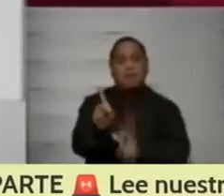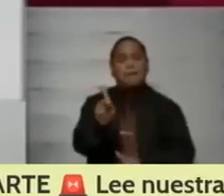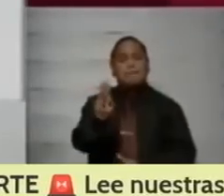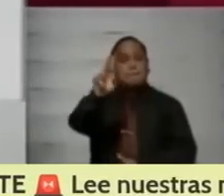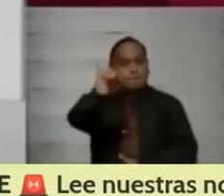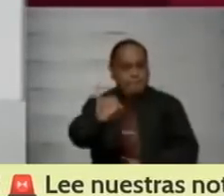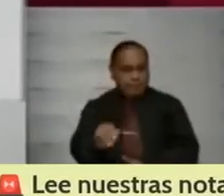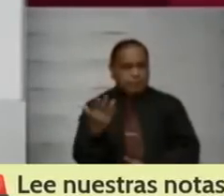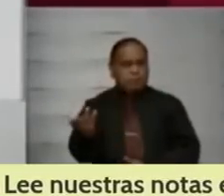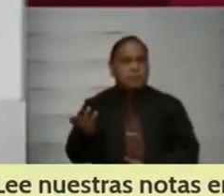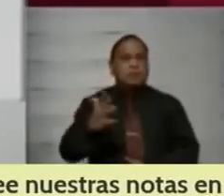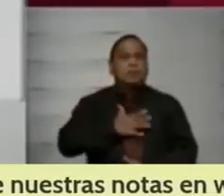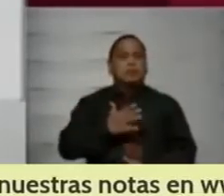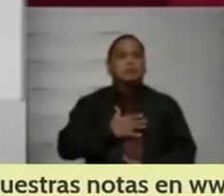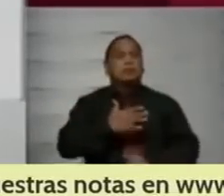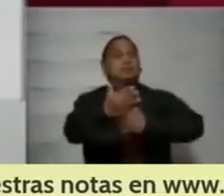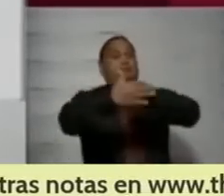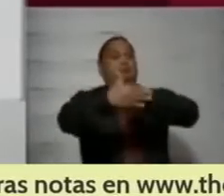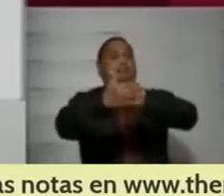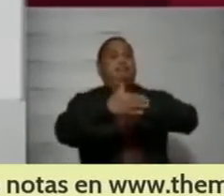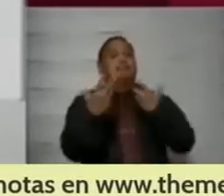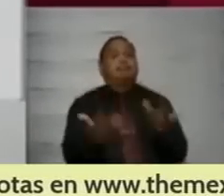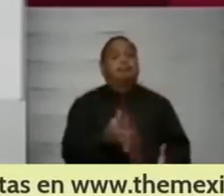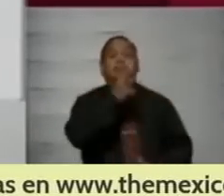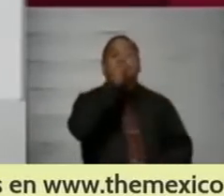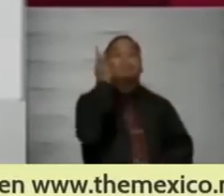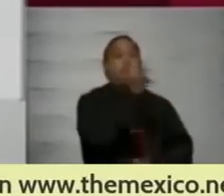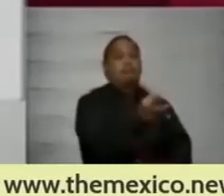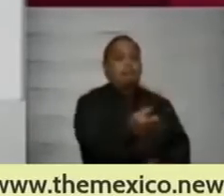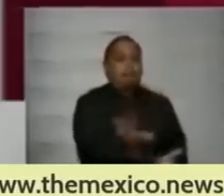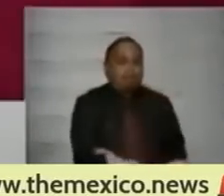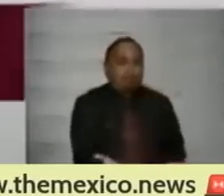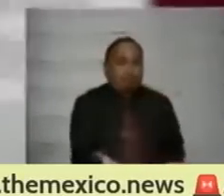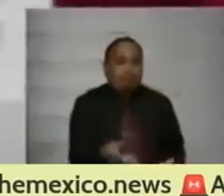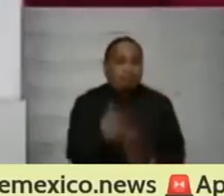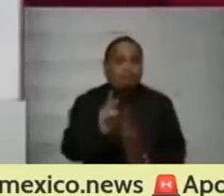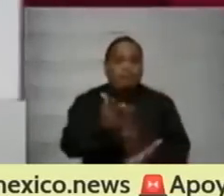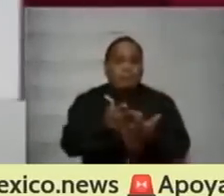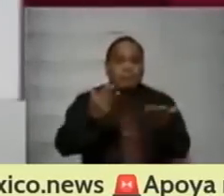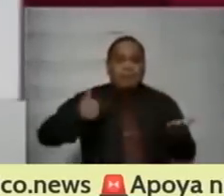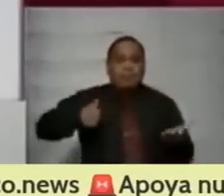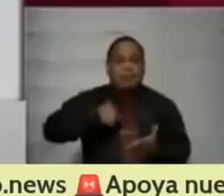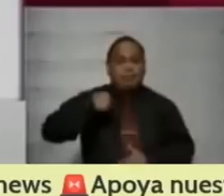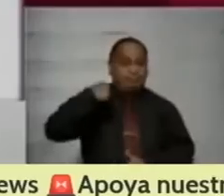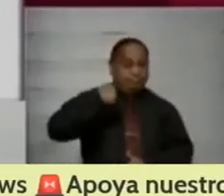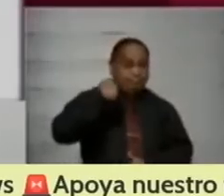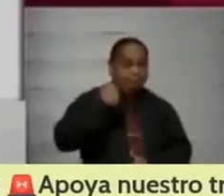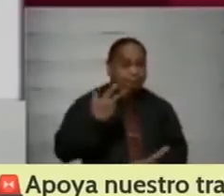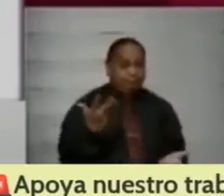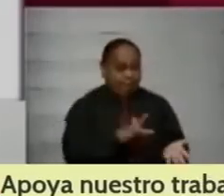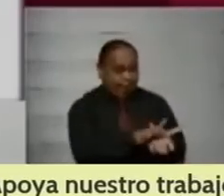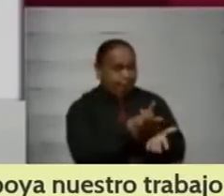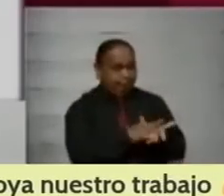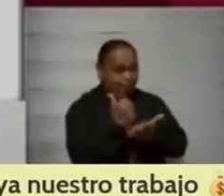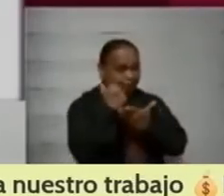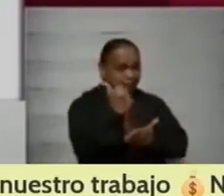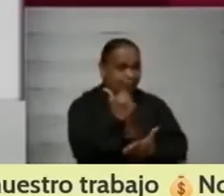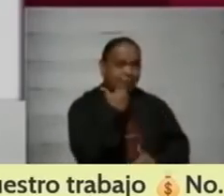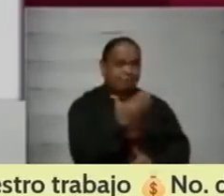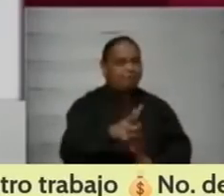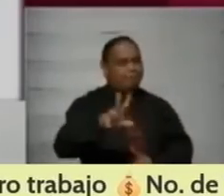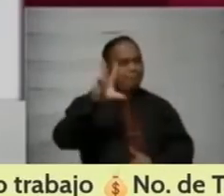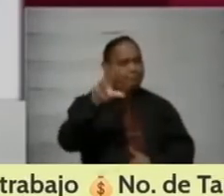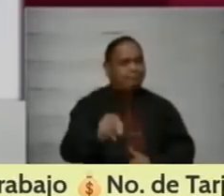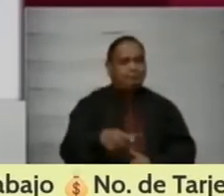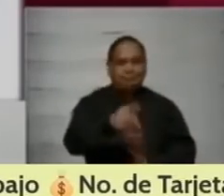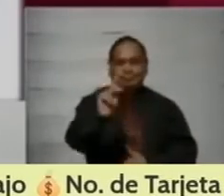hacen nada, yo qué más puedo hacer por ustedes, ya les pasé el tip. Ni ahora me van a pedir que haga resistencia civil para apoyarlos. No, yo creo que sí